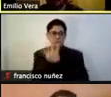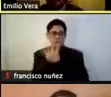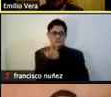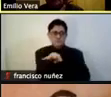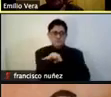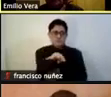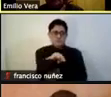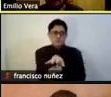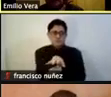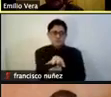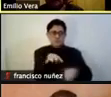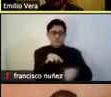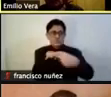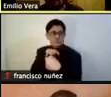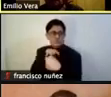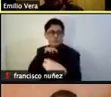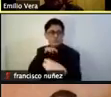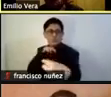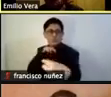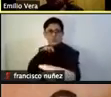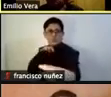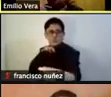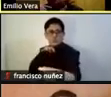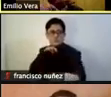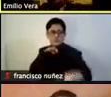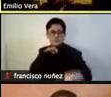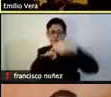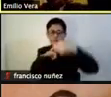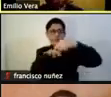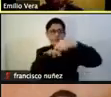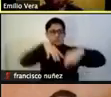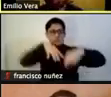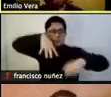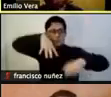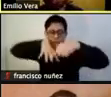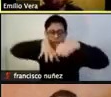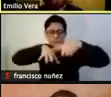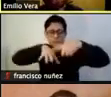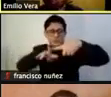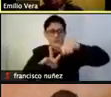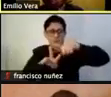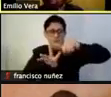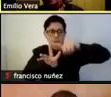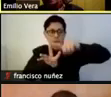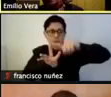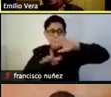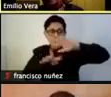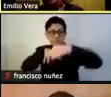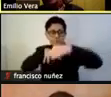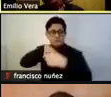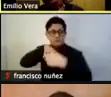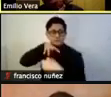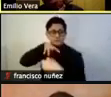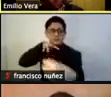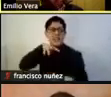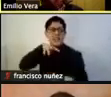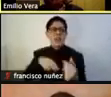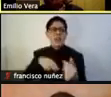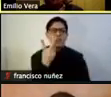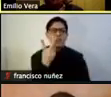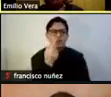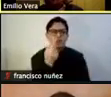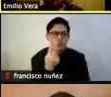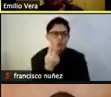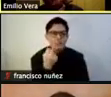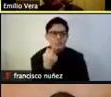se hunde y, digamos, usábamos un cable de hasta 12 kilómetros, desde el buque hacia atrás.